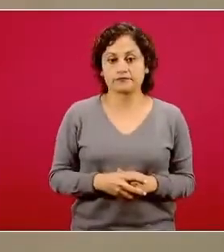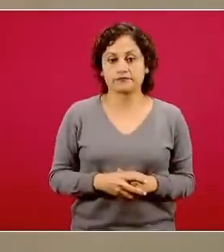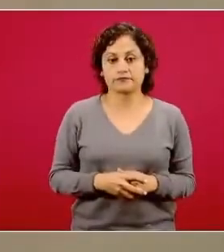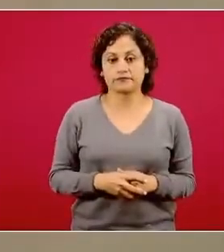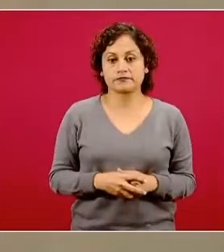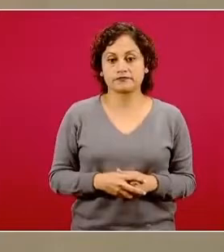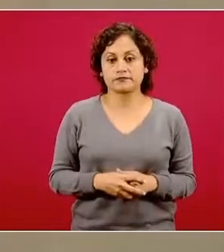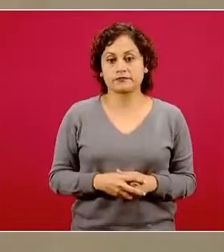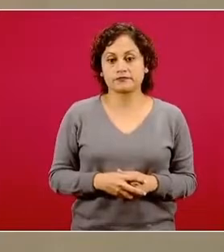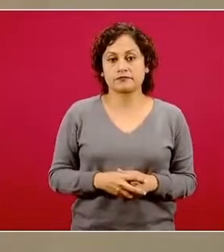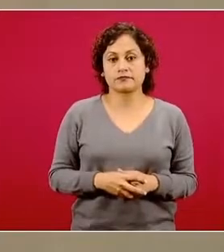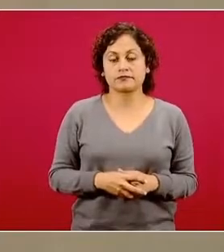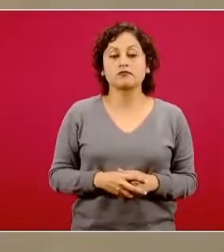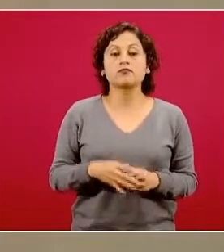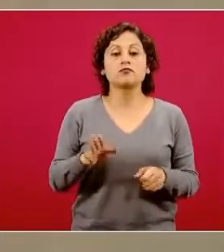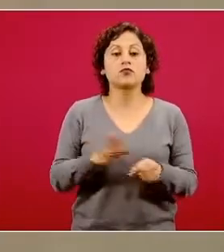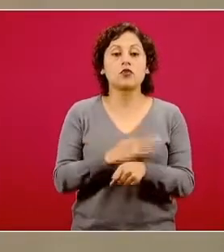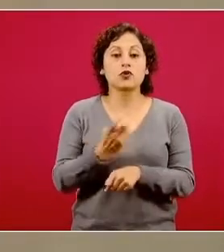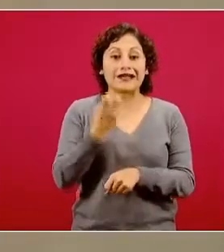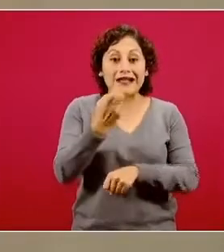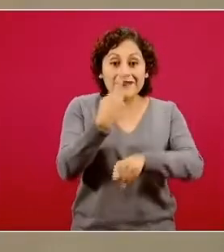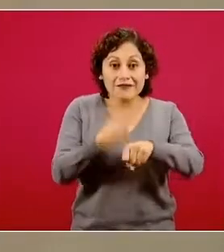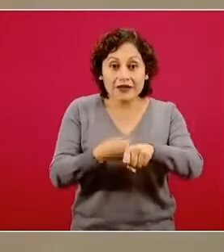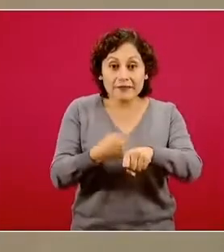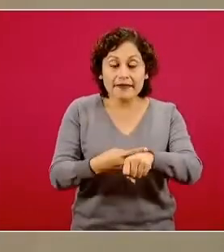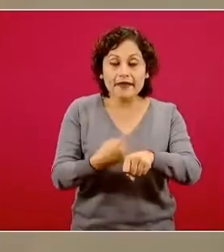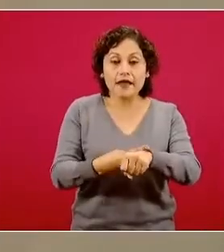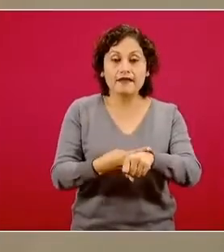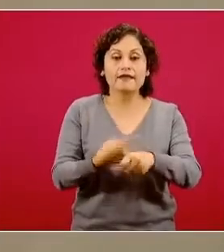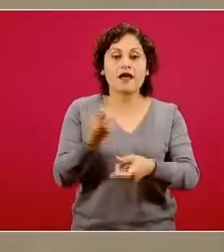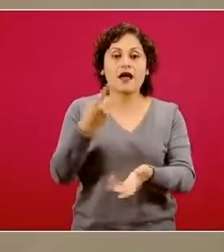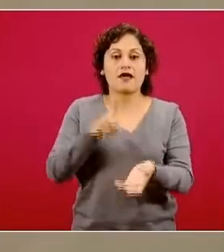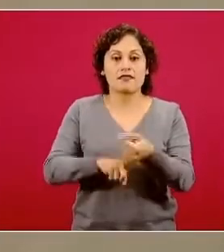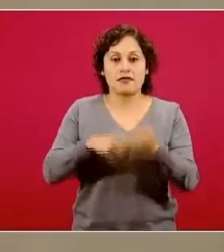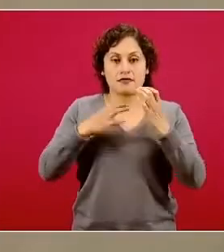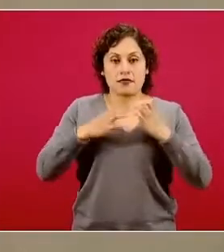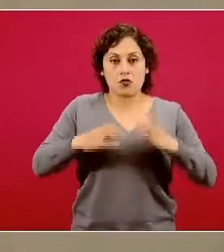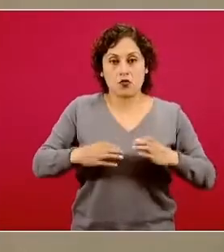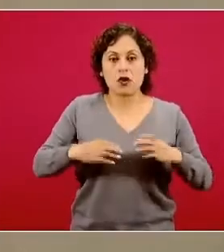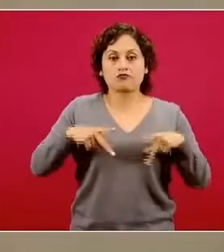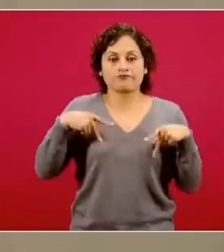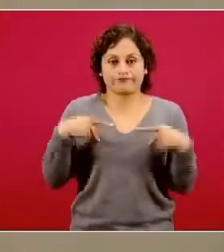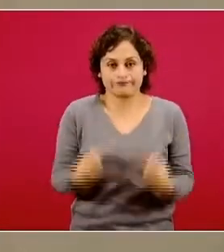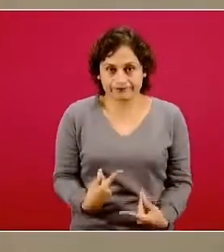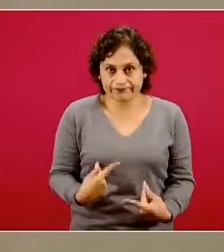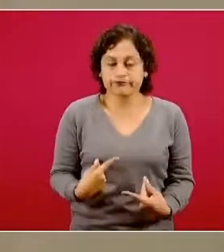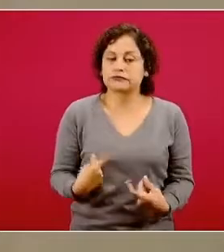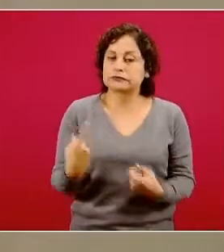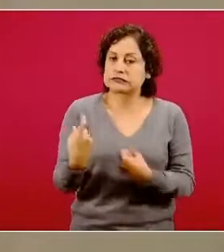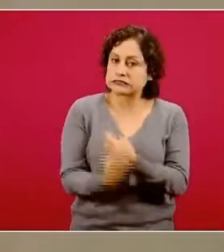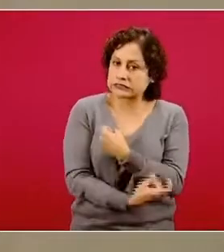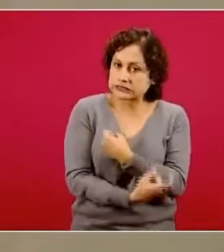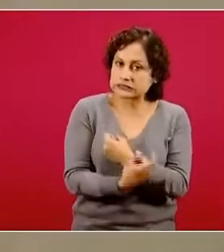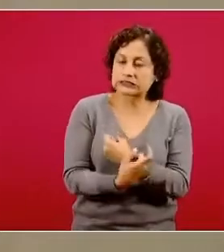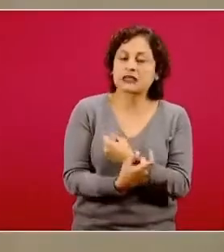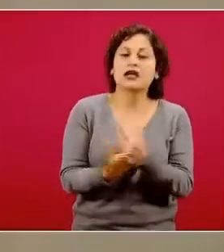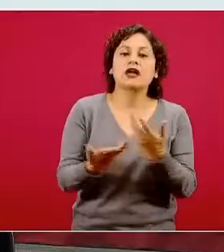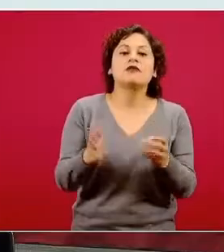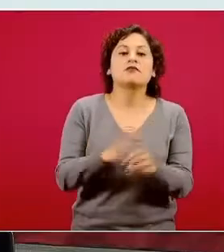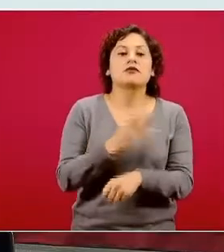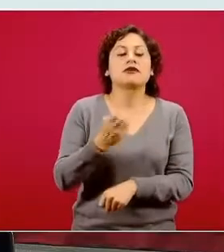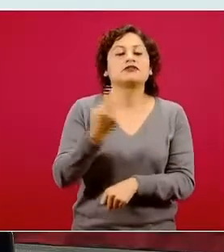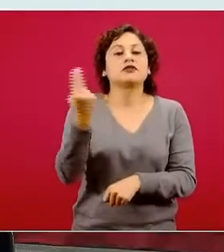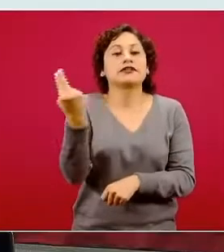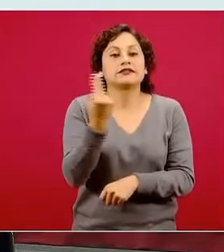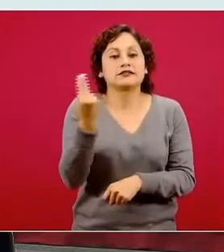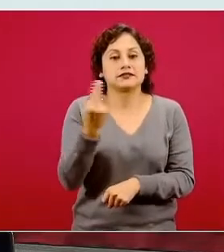les disminuya su sistema inmunológico y que les pueda hacer que tengan un cuadro más grave de influenza